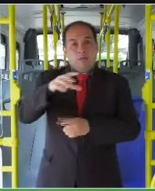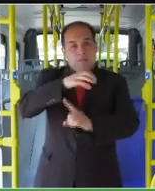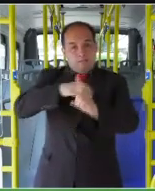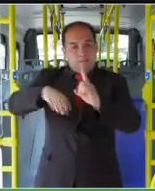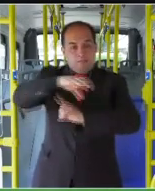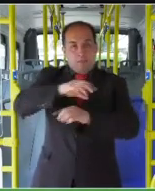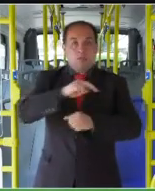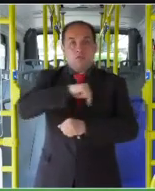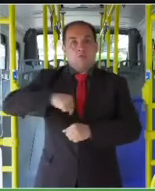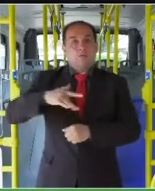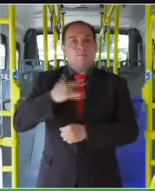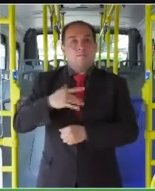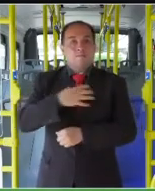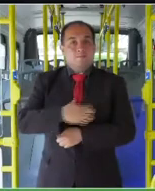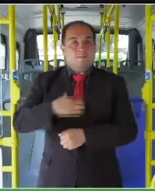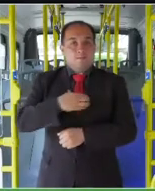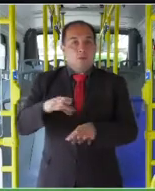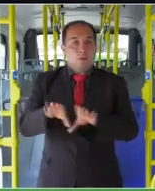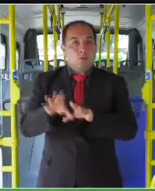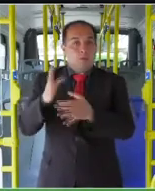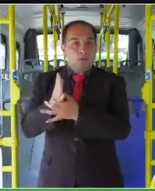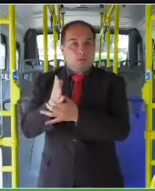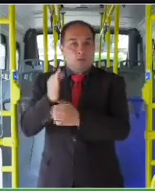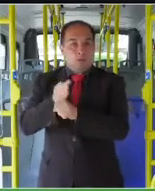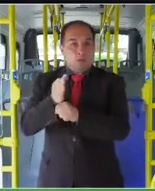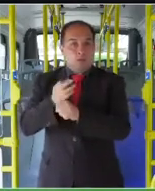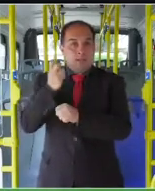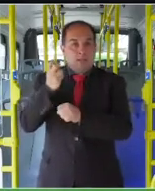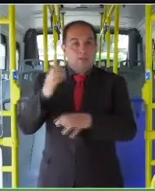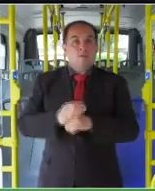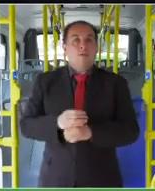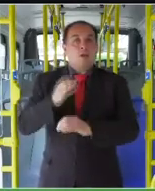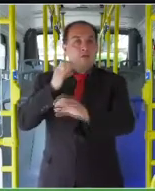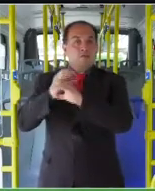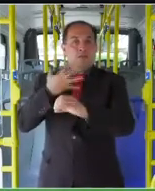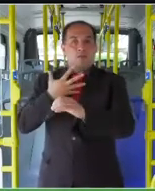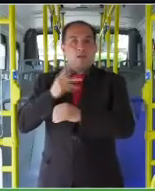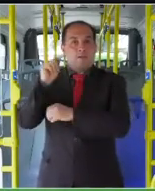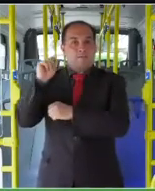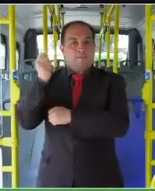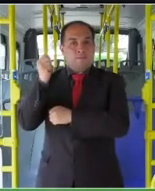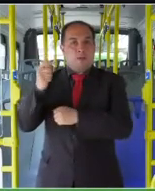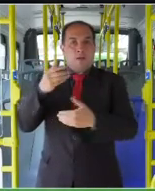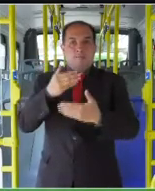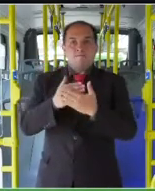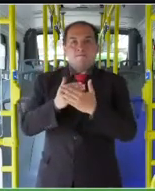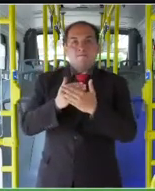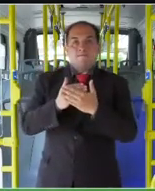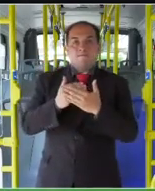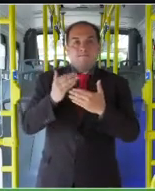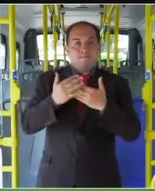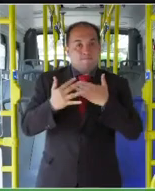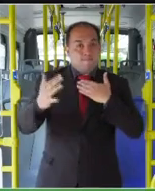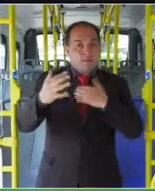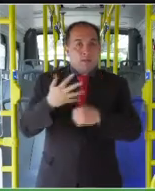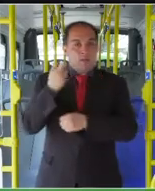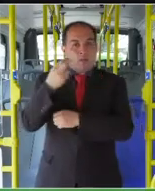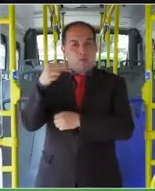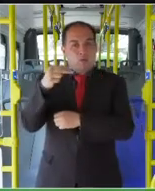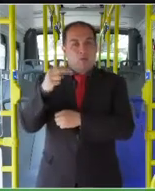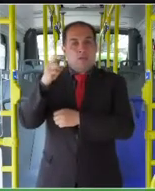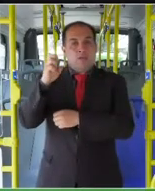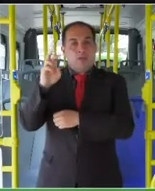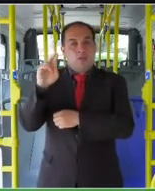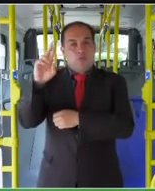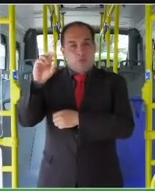porque, como decíamos hace rato, estas unidades están dotadas con la tecnología más avanzada, que es la Euro 6,